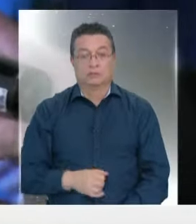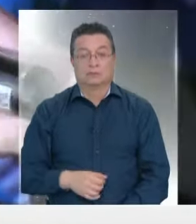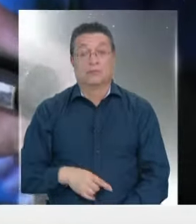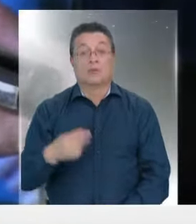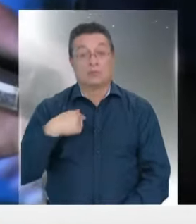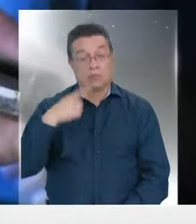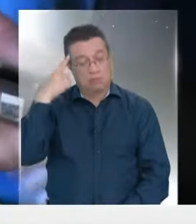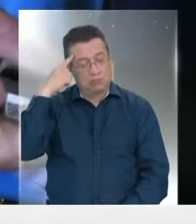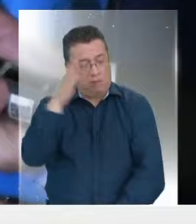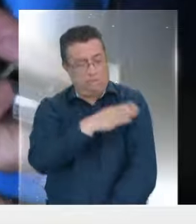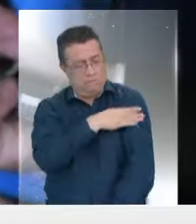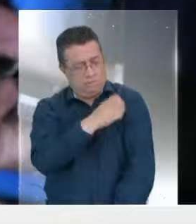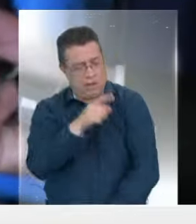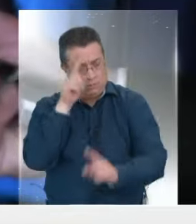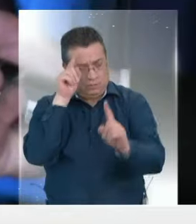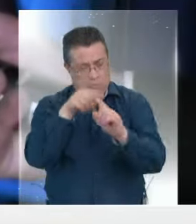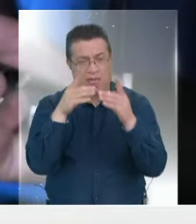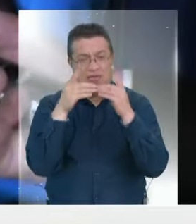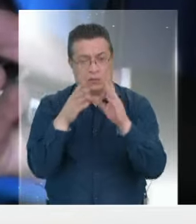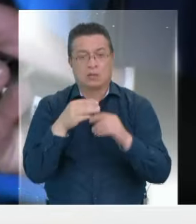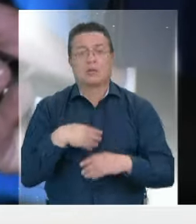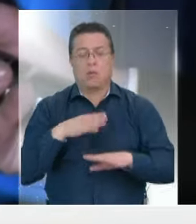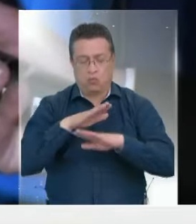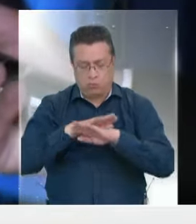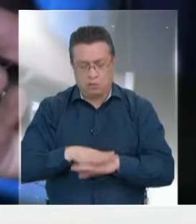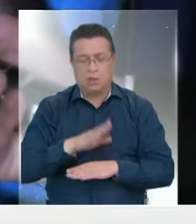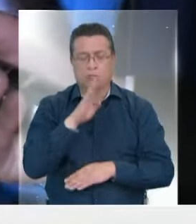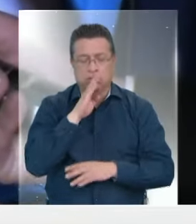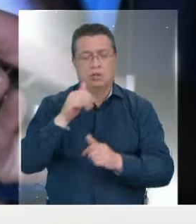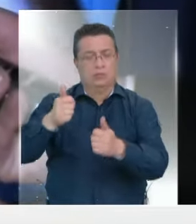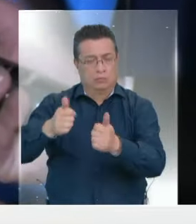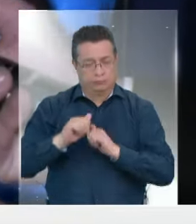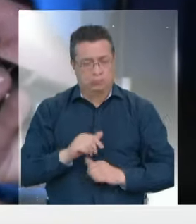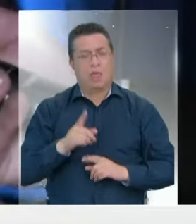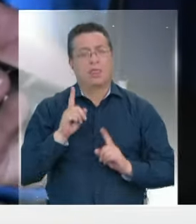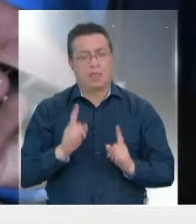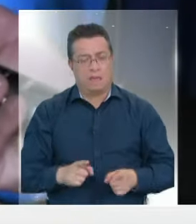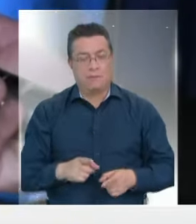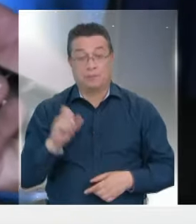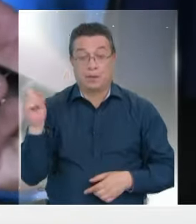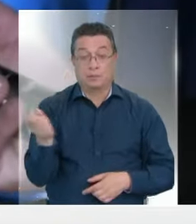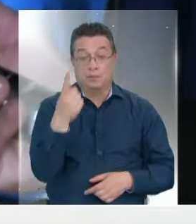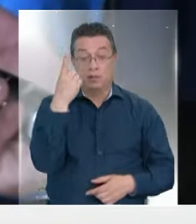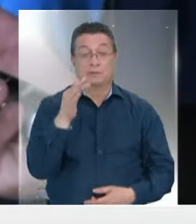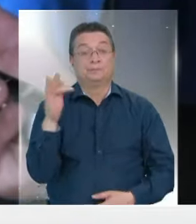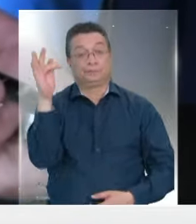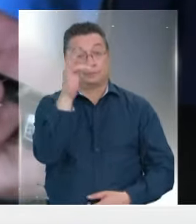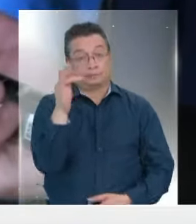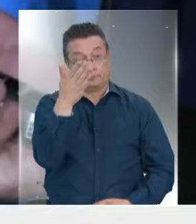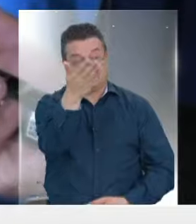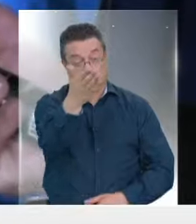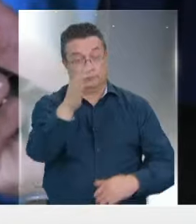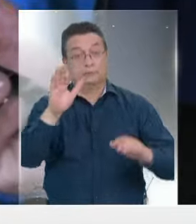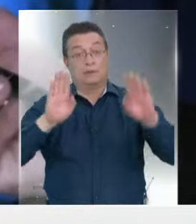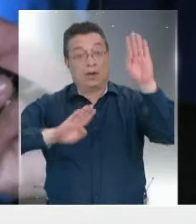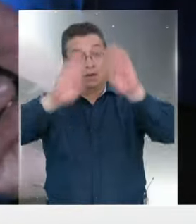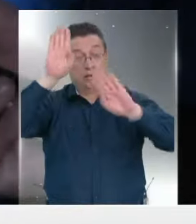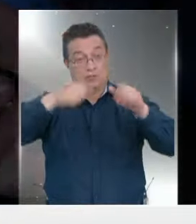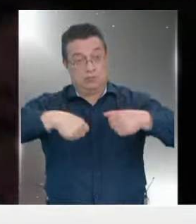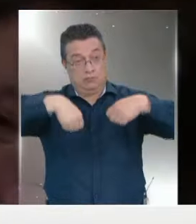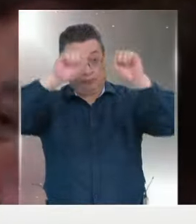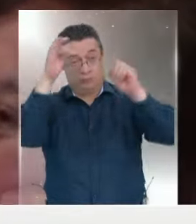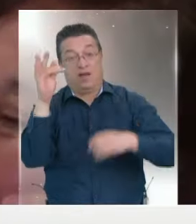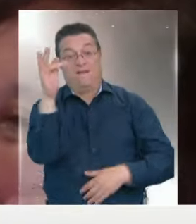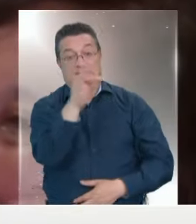en la democracia, uno tiene que ser humilde y reconocer la derrota. Lo primero, felicitar al candidato que ha ganado esta